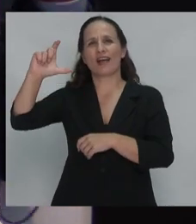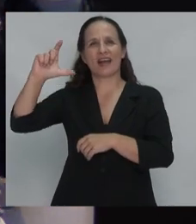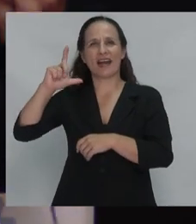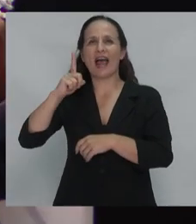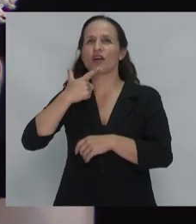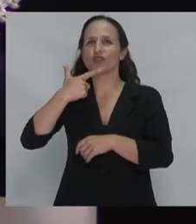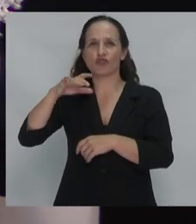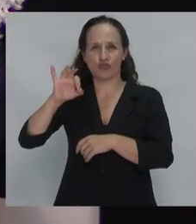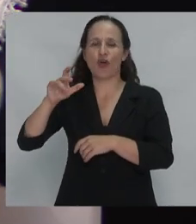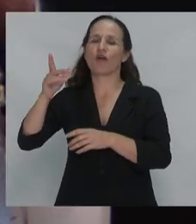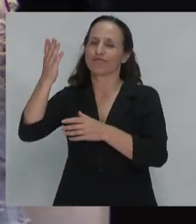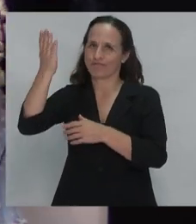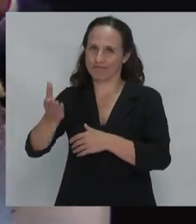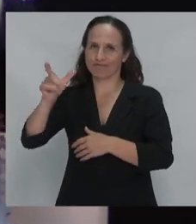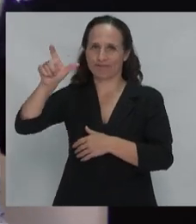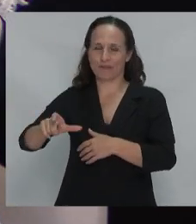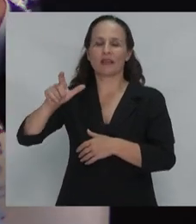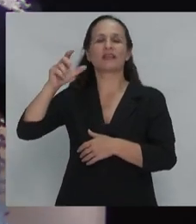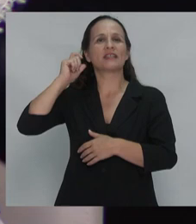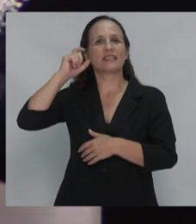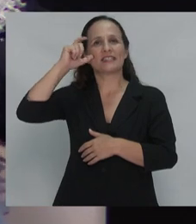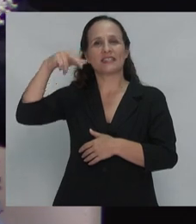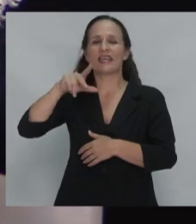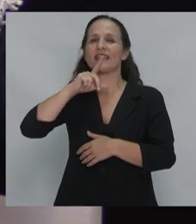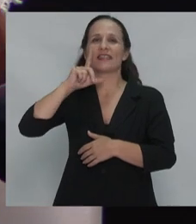mano de Pablo Gentili. Y